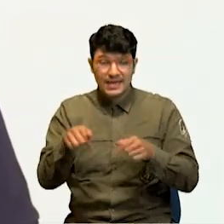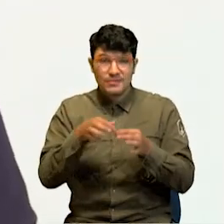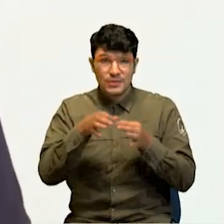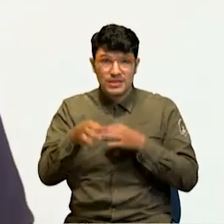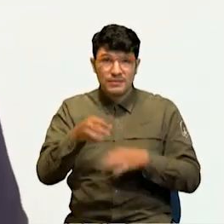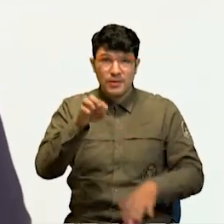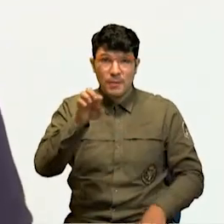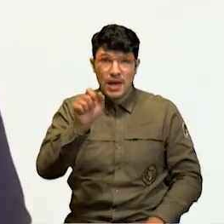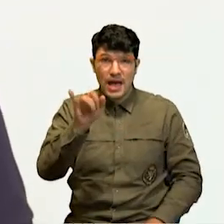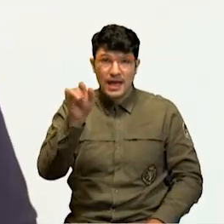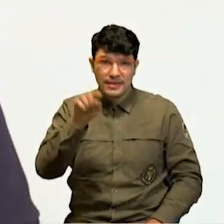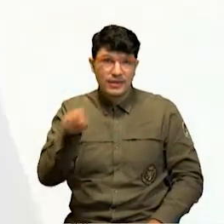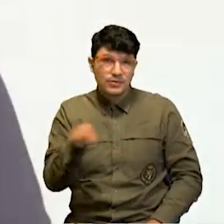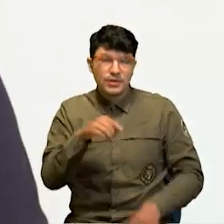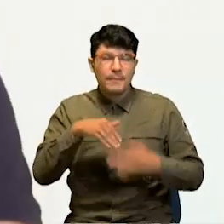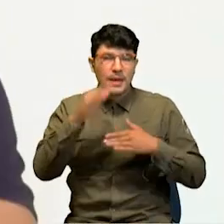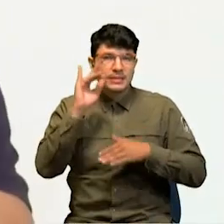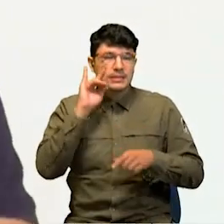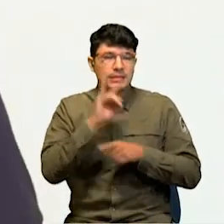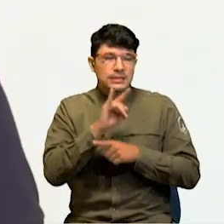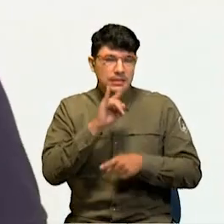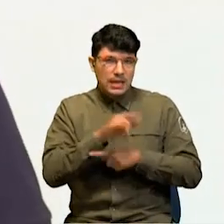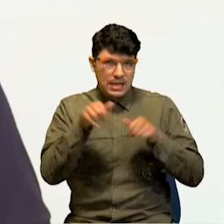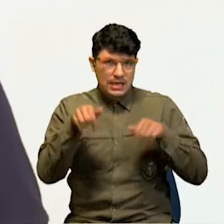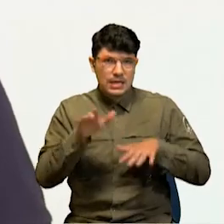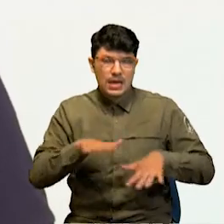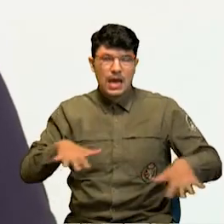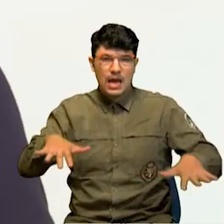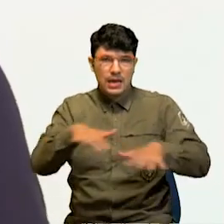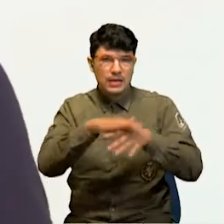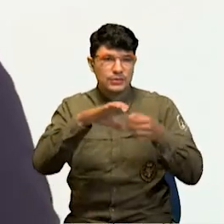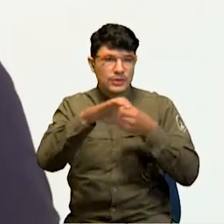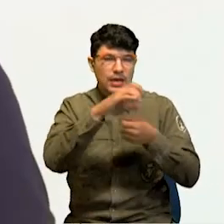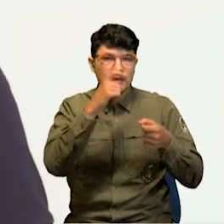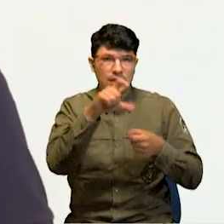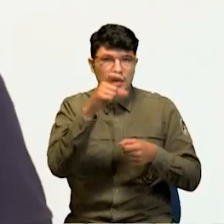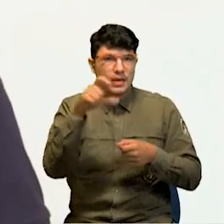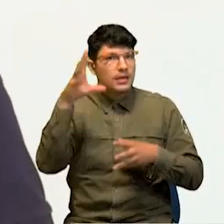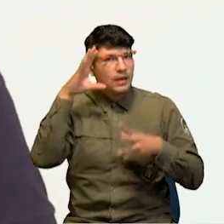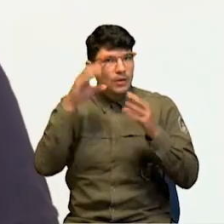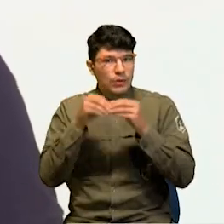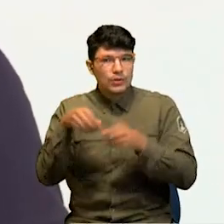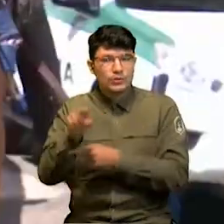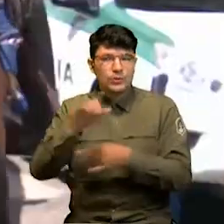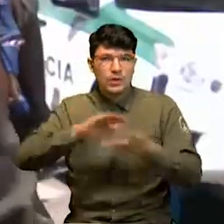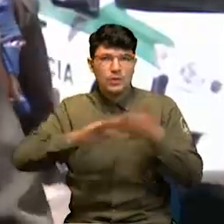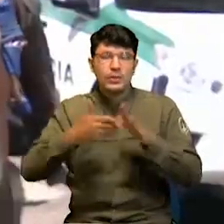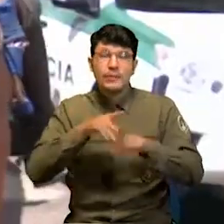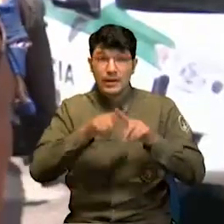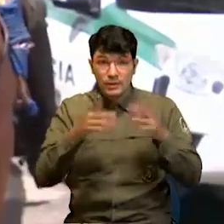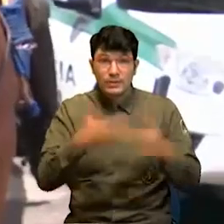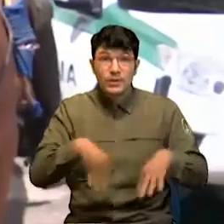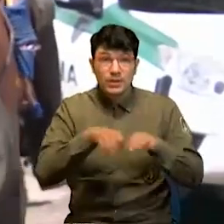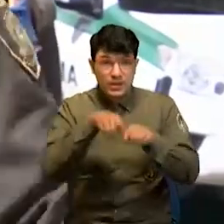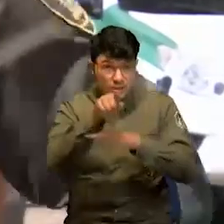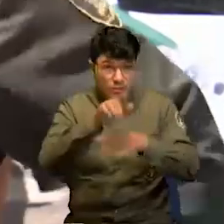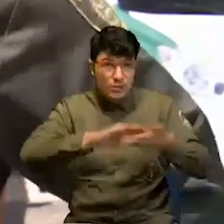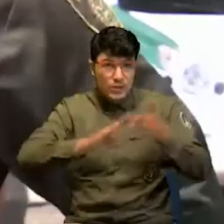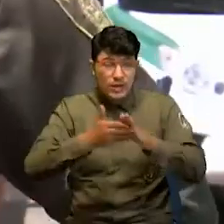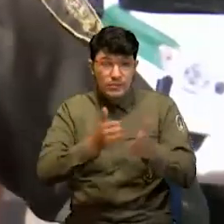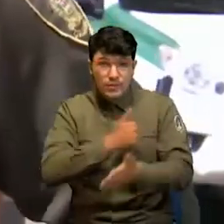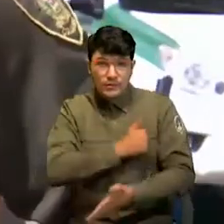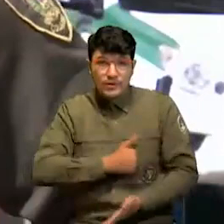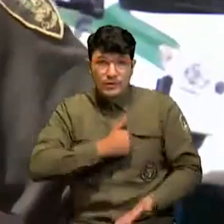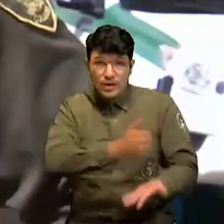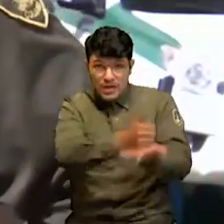área metropolitana de acuerdo a su población. Pero es fundamental el apoyo de la comunidad de que nos ayude a denunciar. Entre tanto, la policía manifestó que la